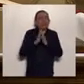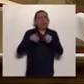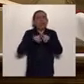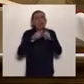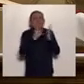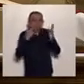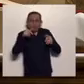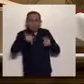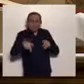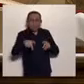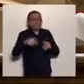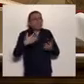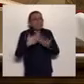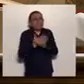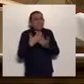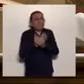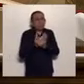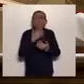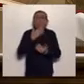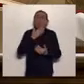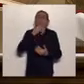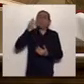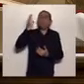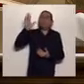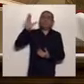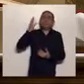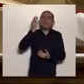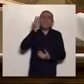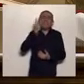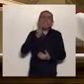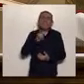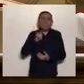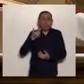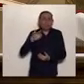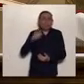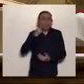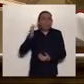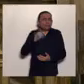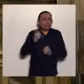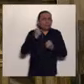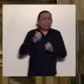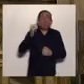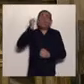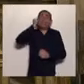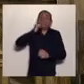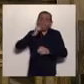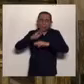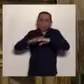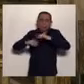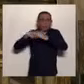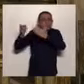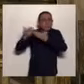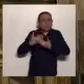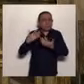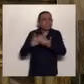Oremos, hermanos, para que este nuestro sacrificio sea agradable a Dios Padre Todopoderoso. El Señor reciba de tus